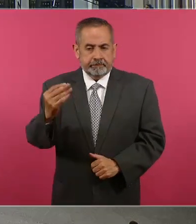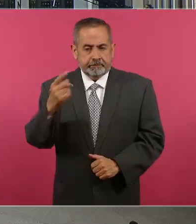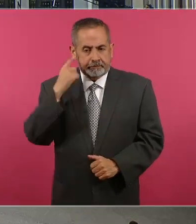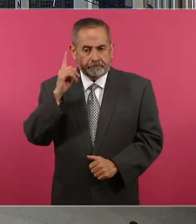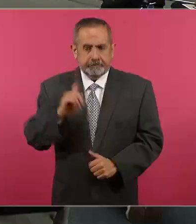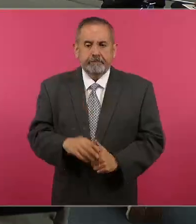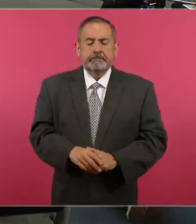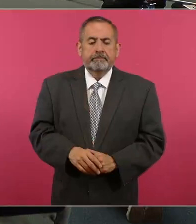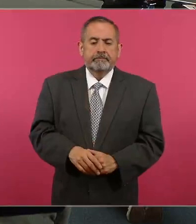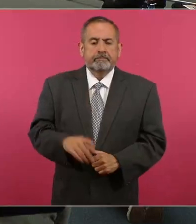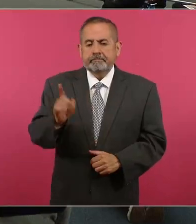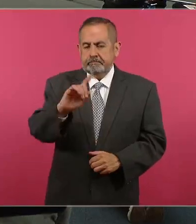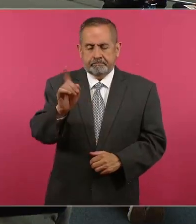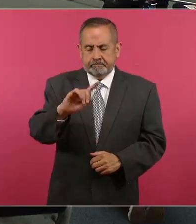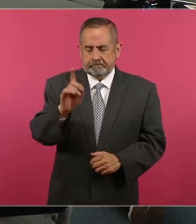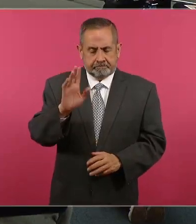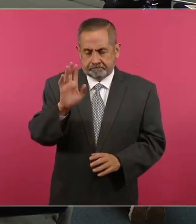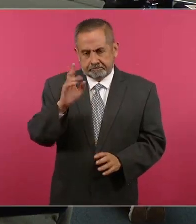No, no, pero